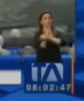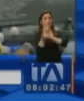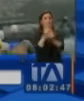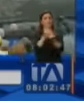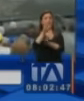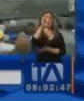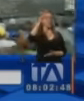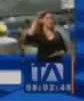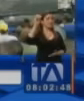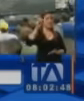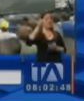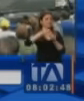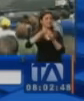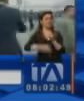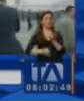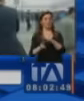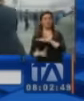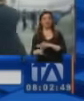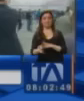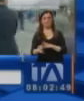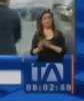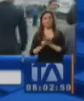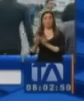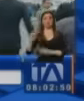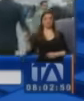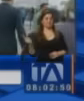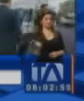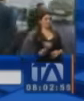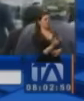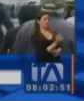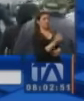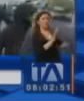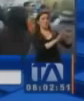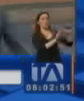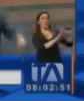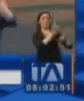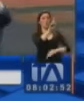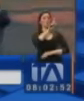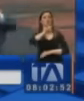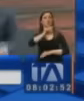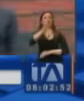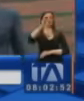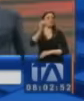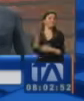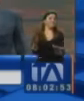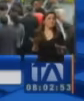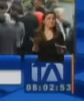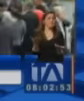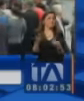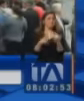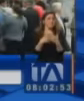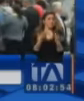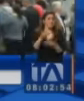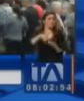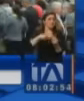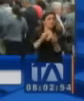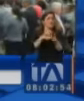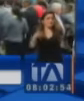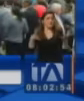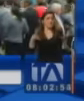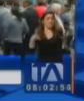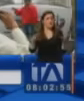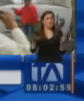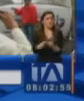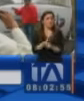centavos de parqueo y bajamos de nuevo a Cumbayá, nos ha costado $1.60. ¿Sí? Y las inversiones que se hacen son inmensas y no hay una